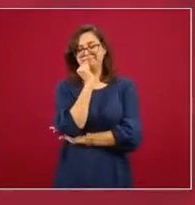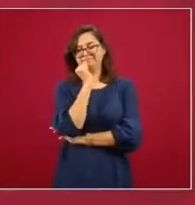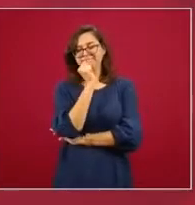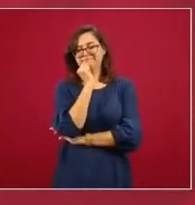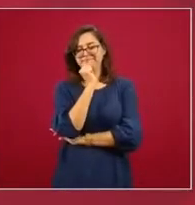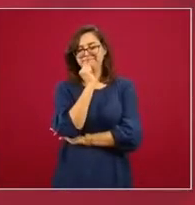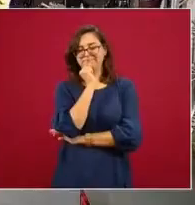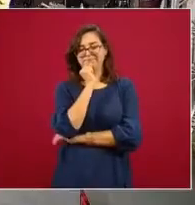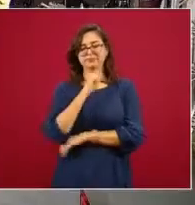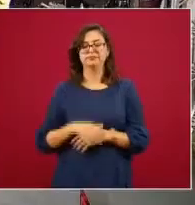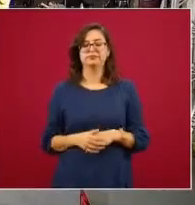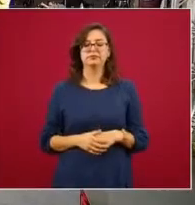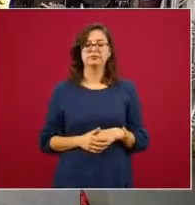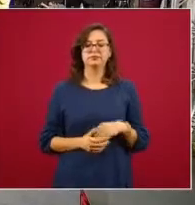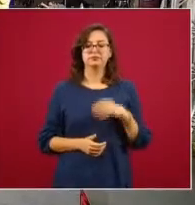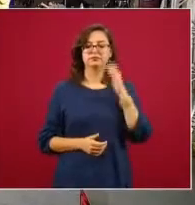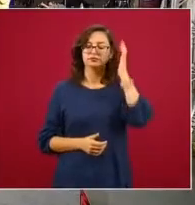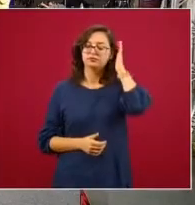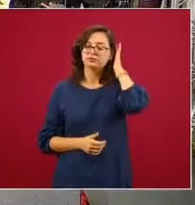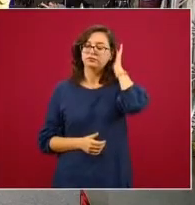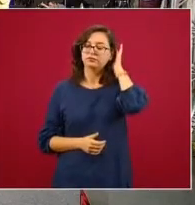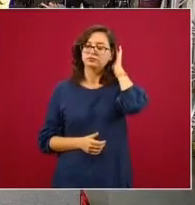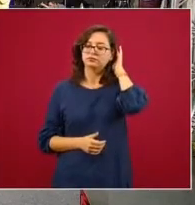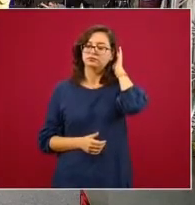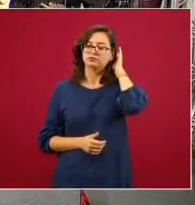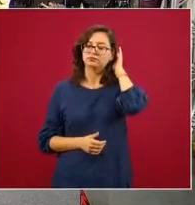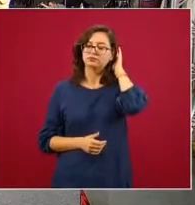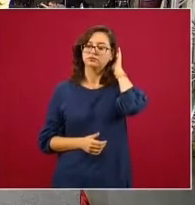una demostración clara.